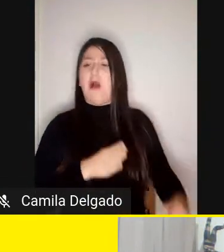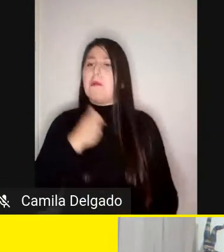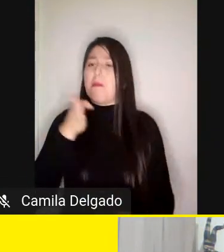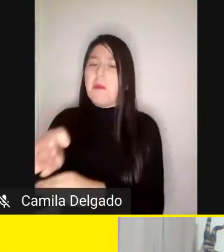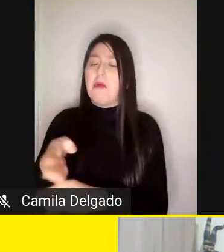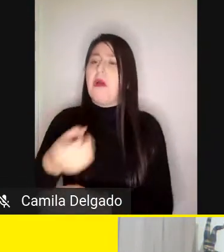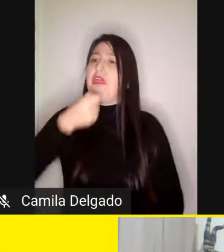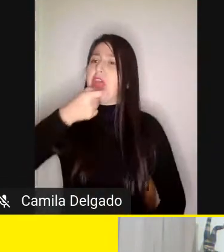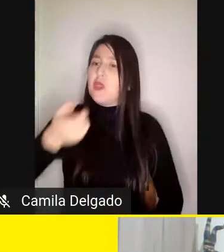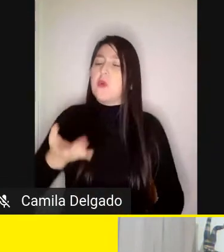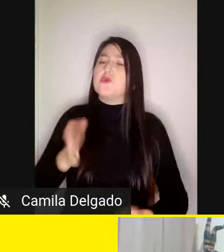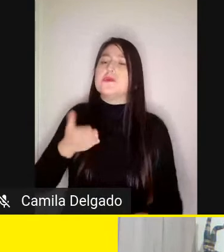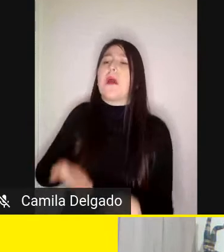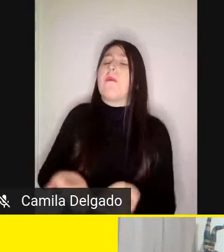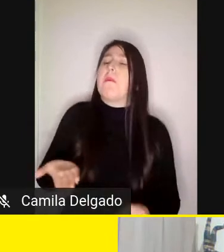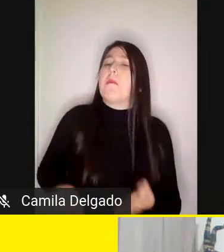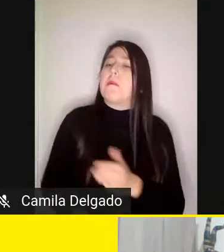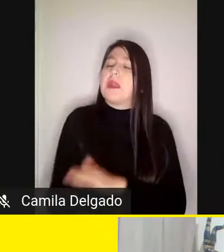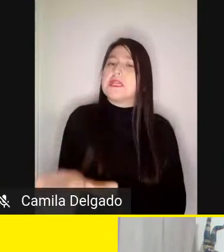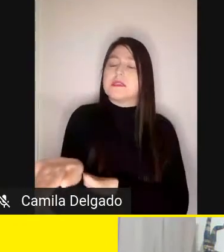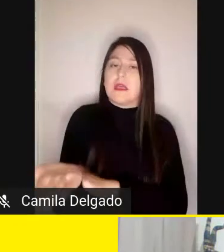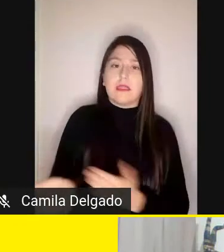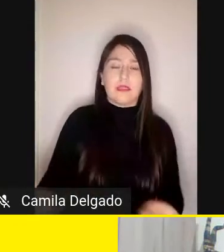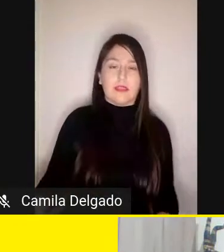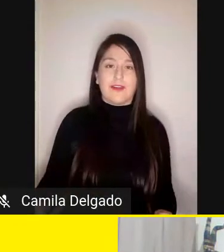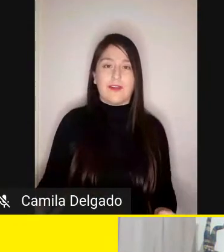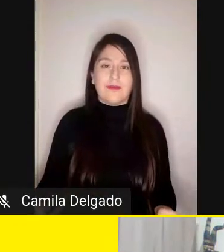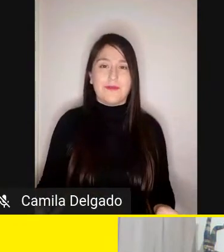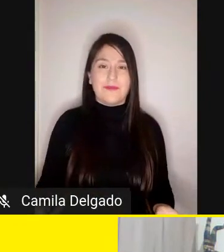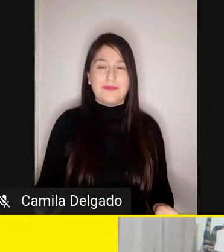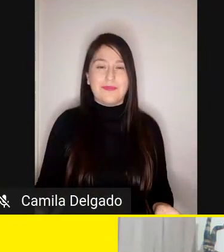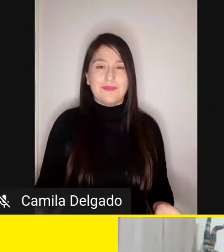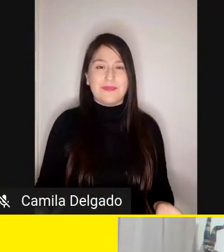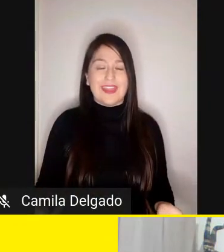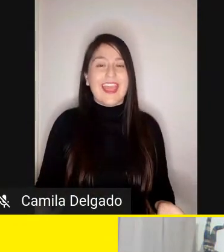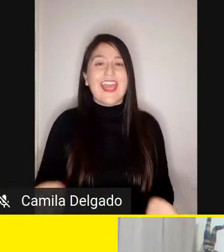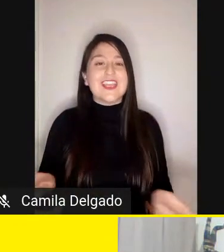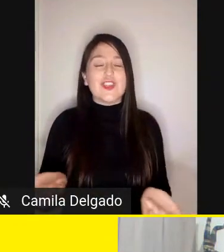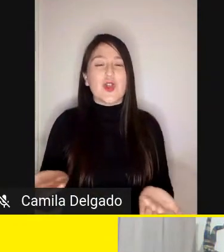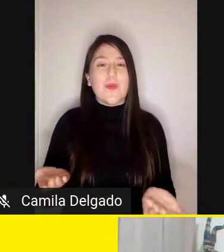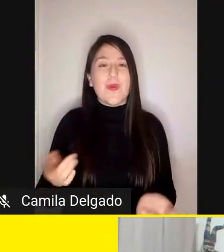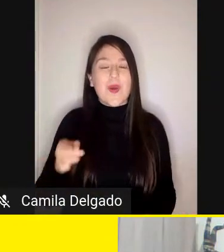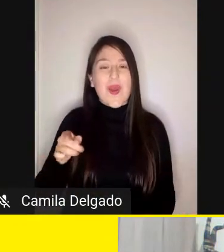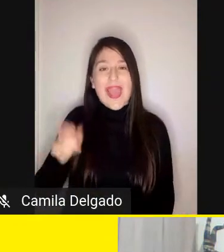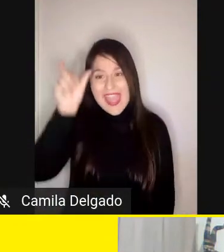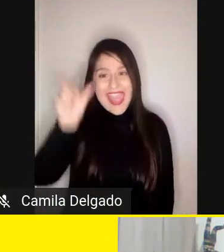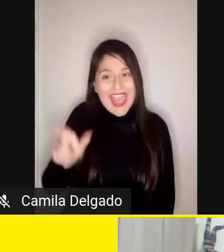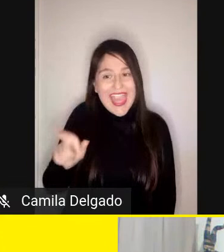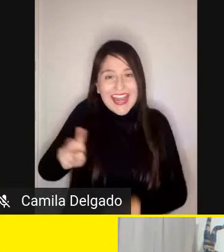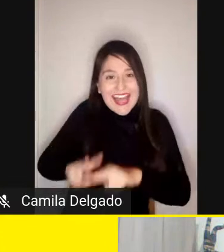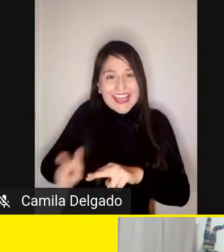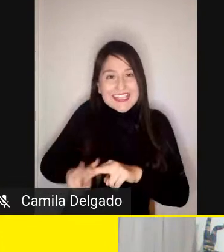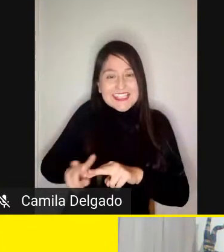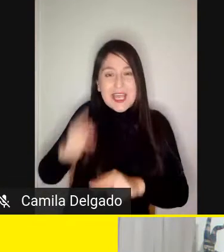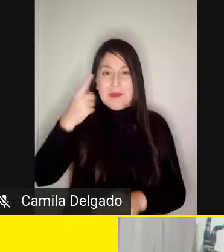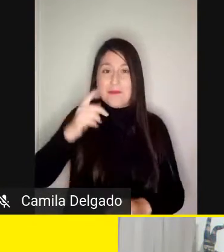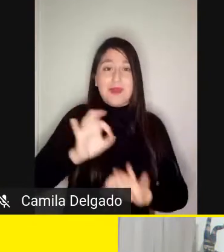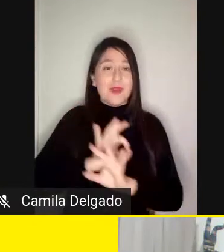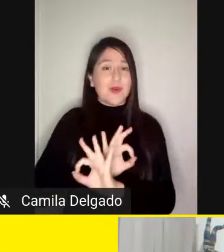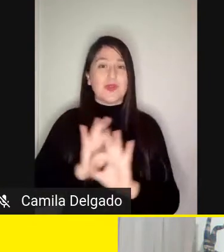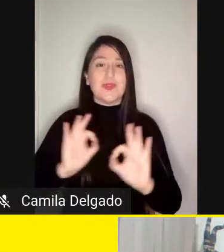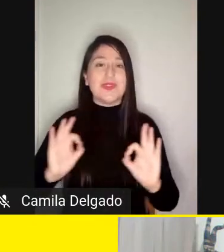una denuncia. Ese es como el modus operandi habitual, pero nunca le había pasado